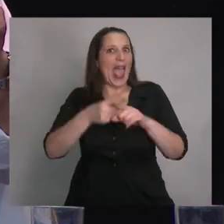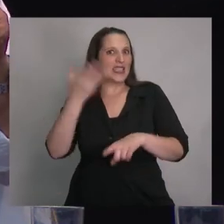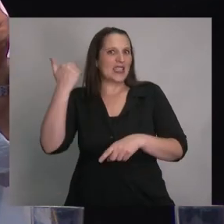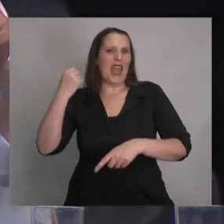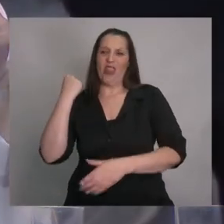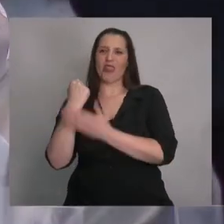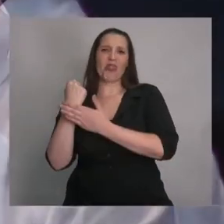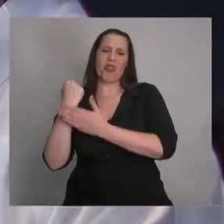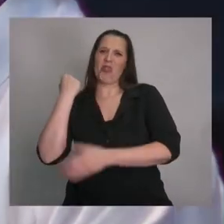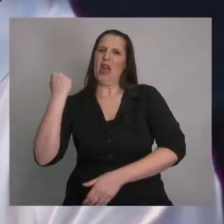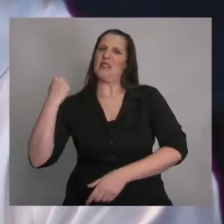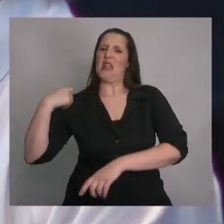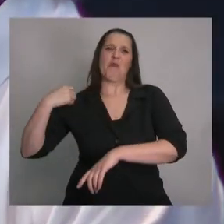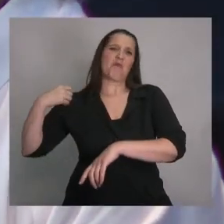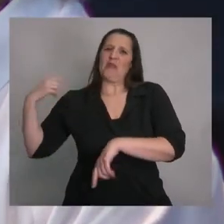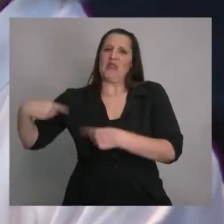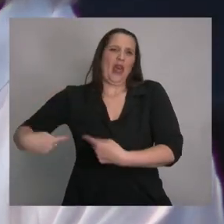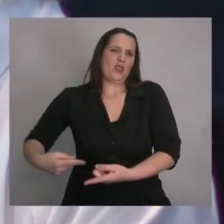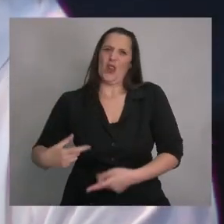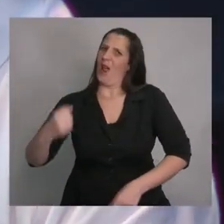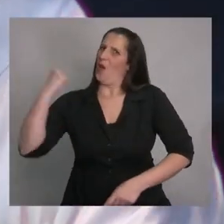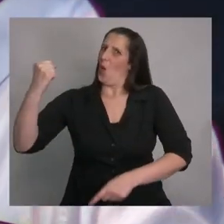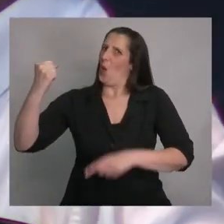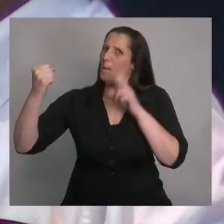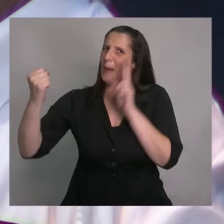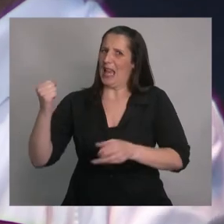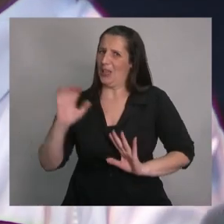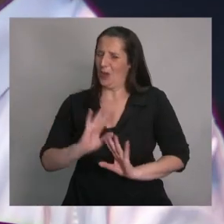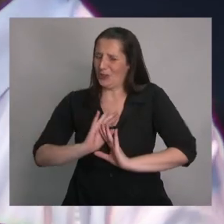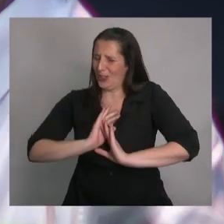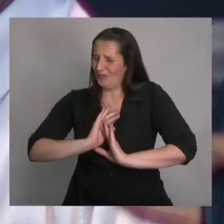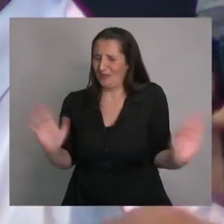tradicional poderosísima y peligrosísimo